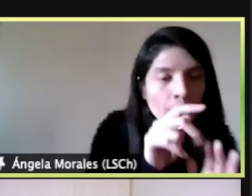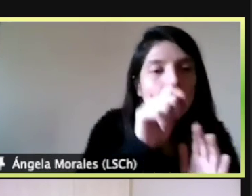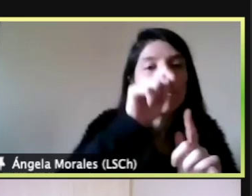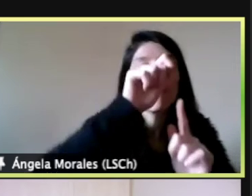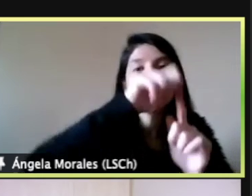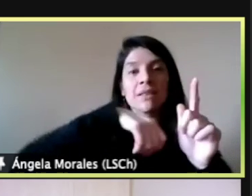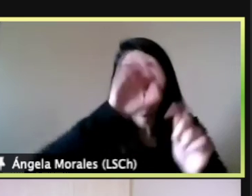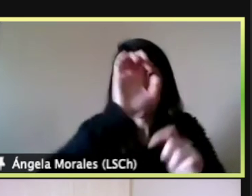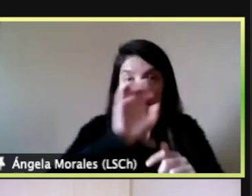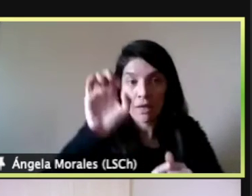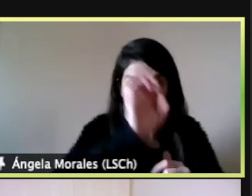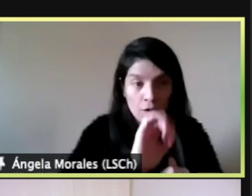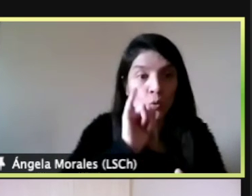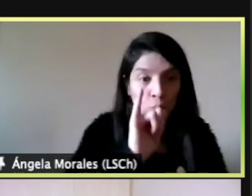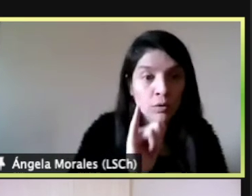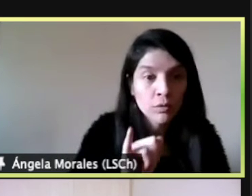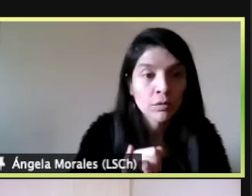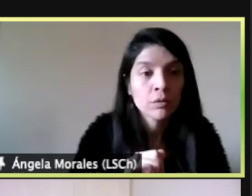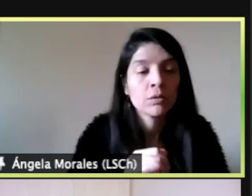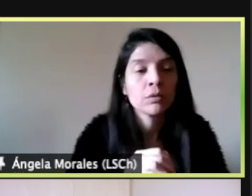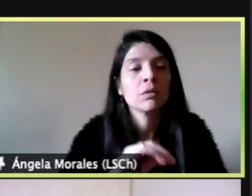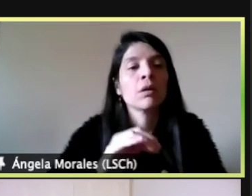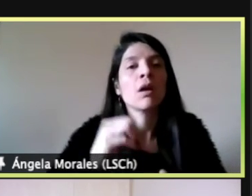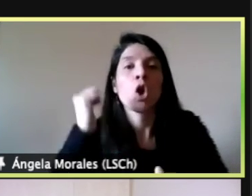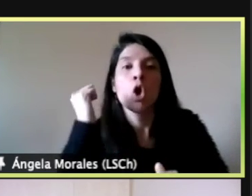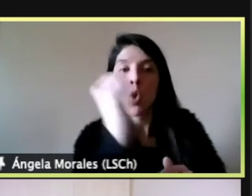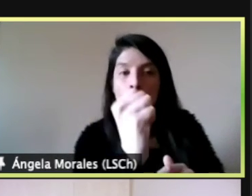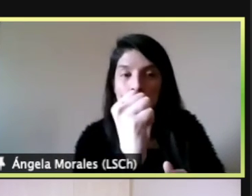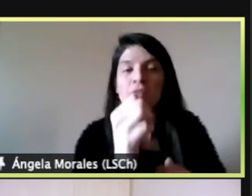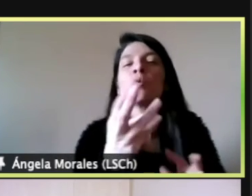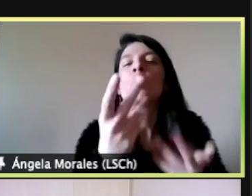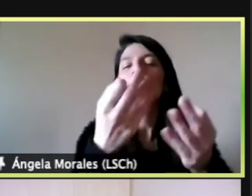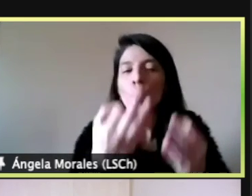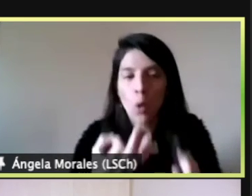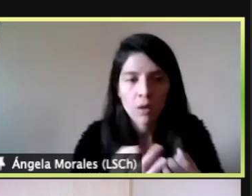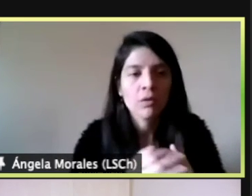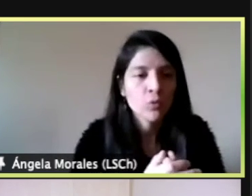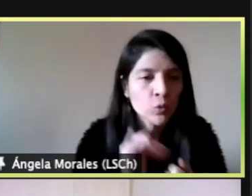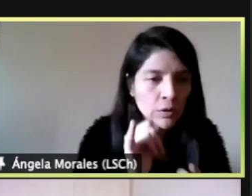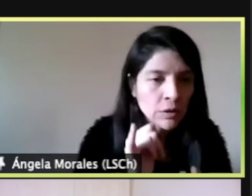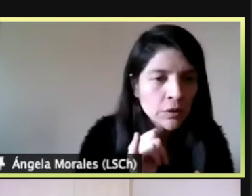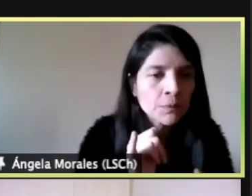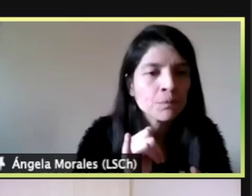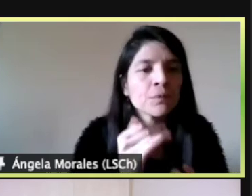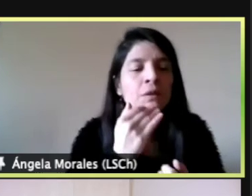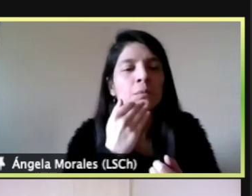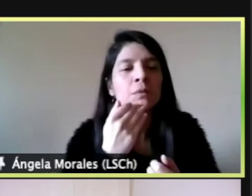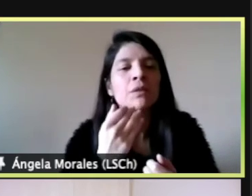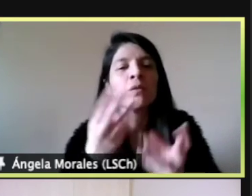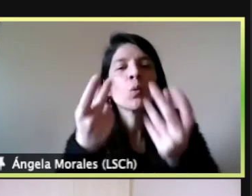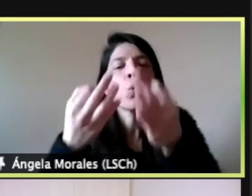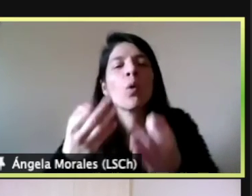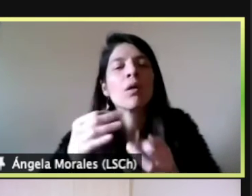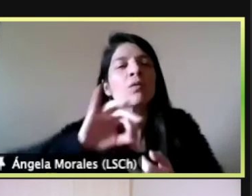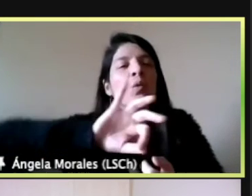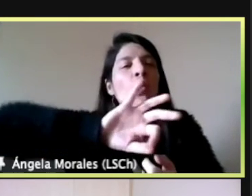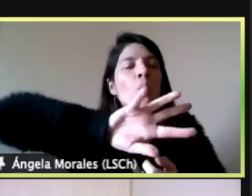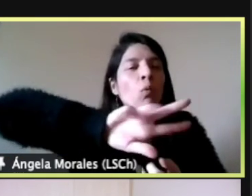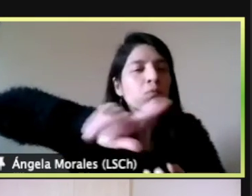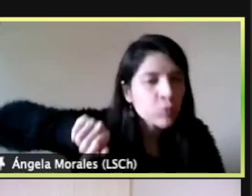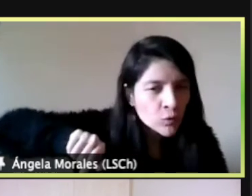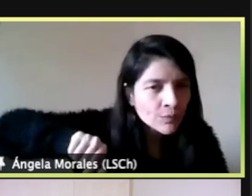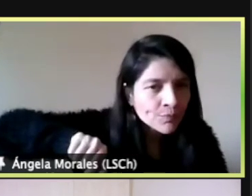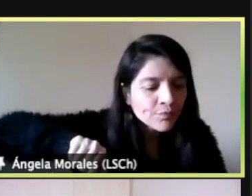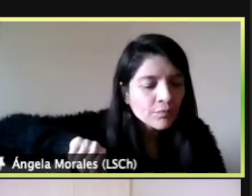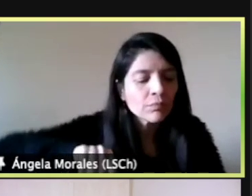homicidios. Tengo luego, tengo el homicidio y tengo los hurtos. Después tengo en